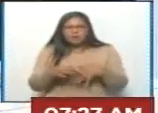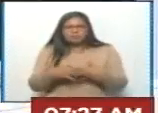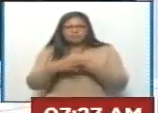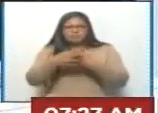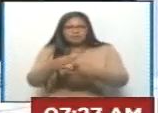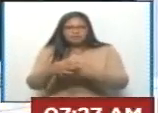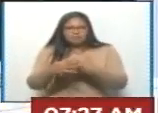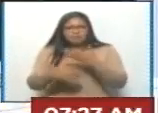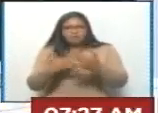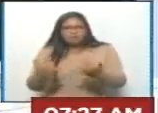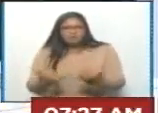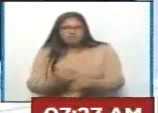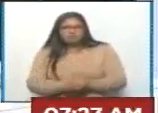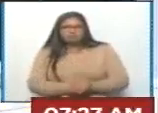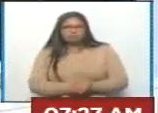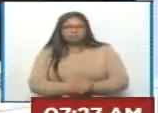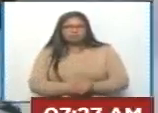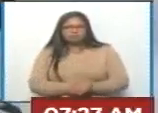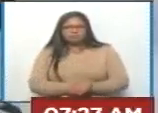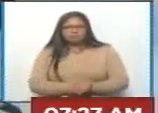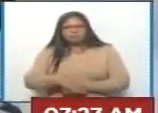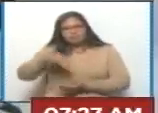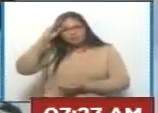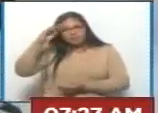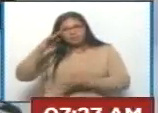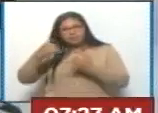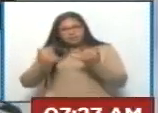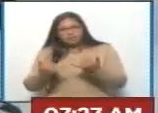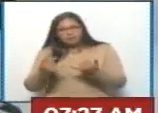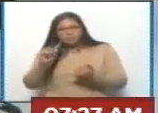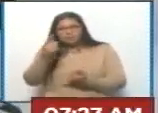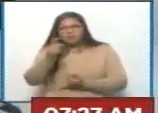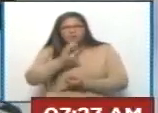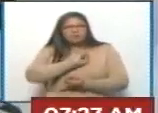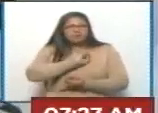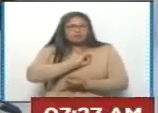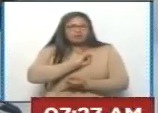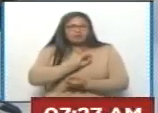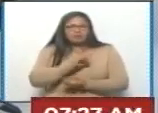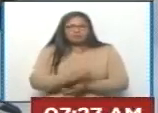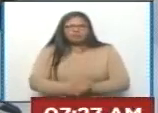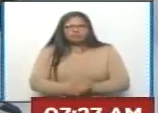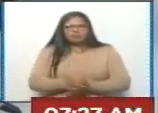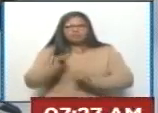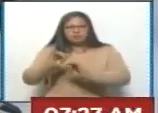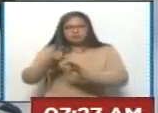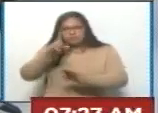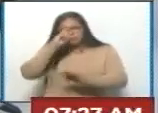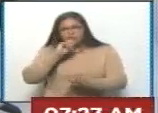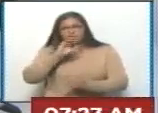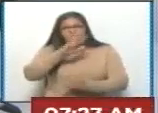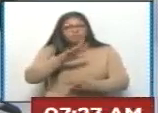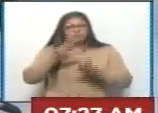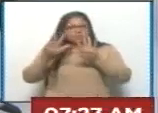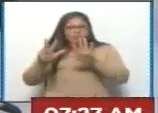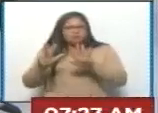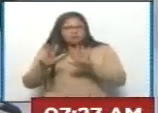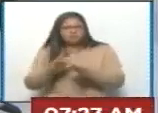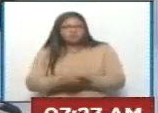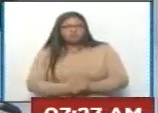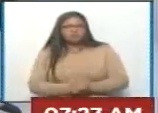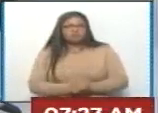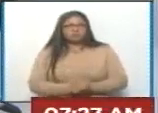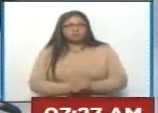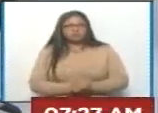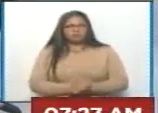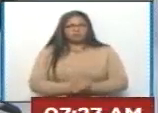rebelión militar, el 1 de enero de ese mismo año 58, con Trejo, con el coronel Trejo